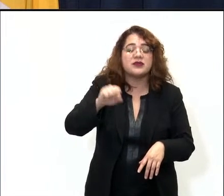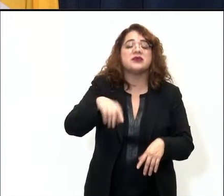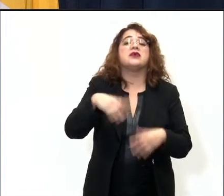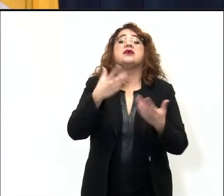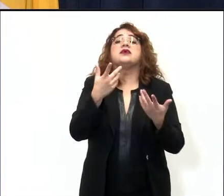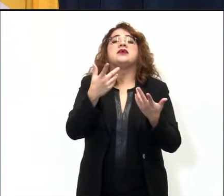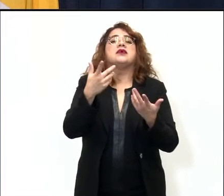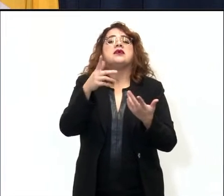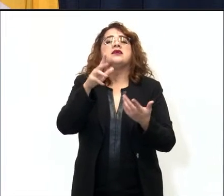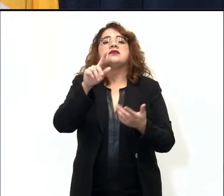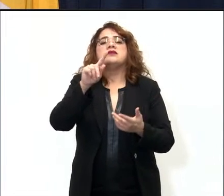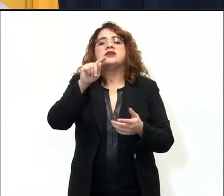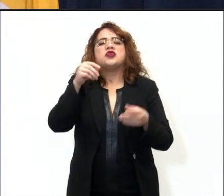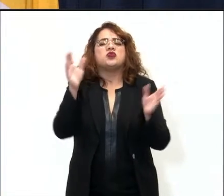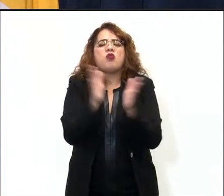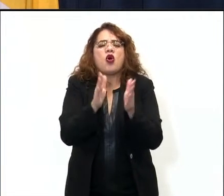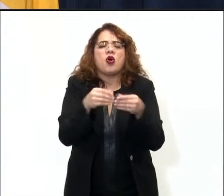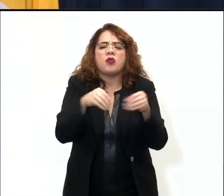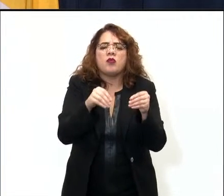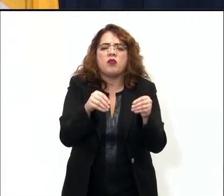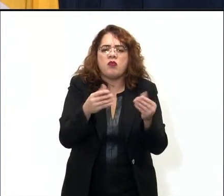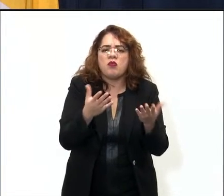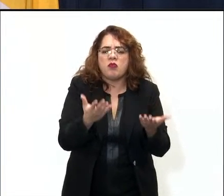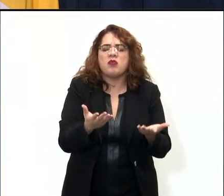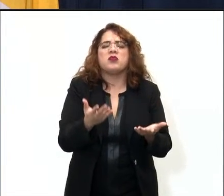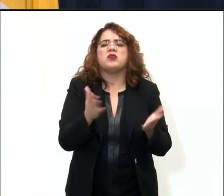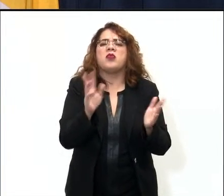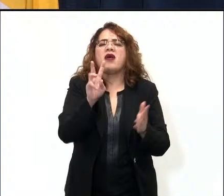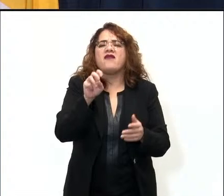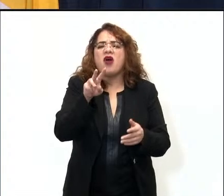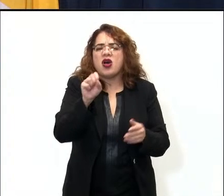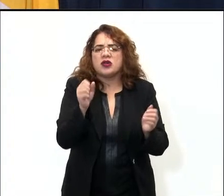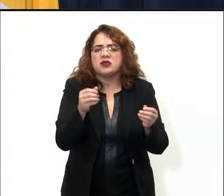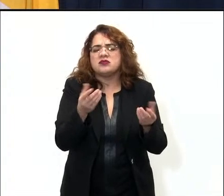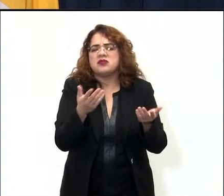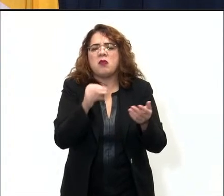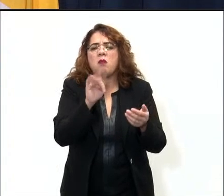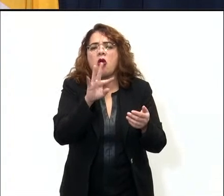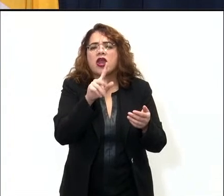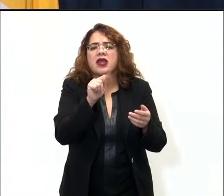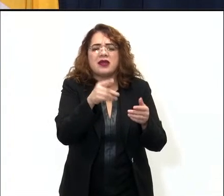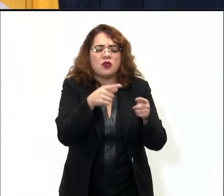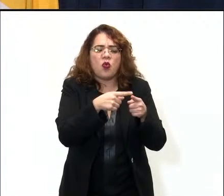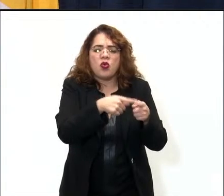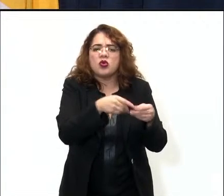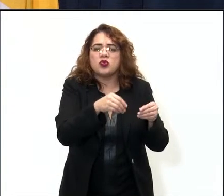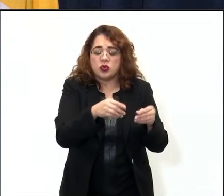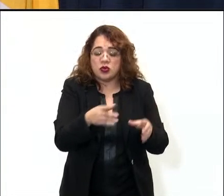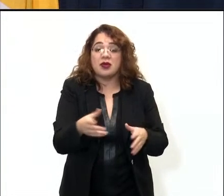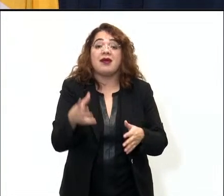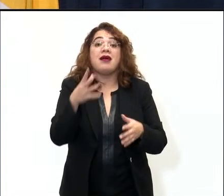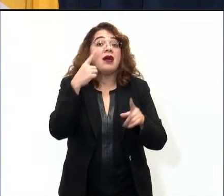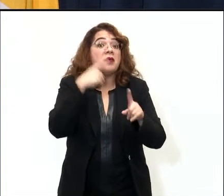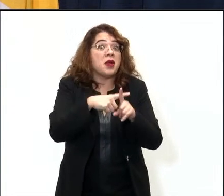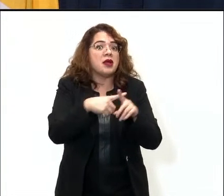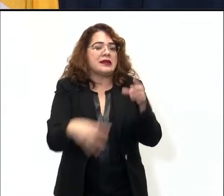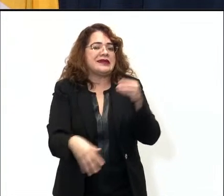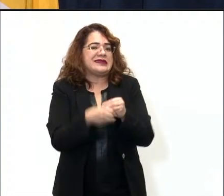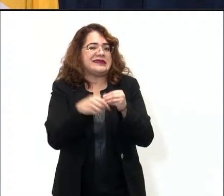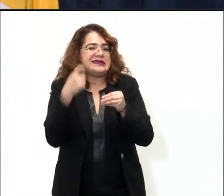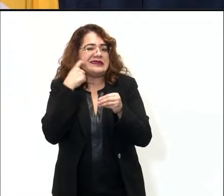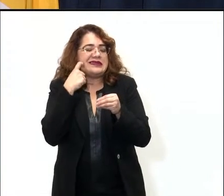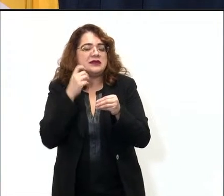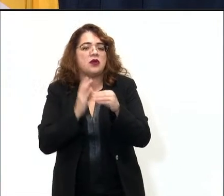o más. Aquellas personas de grupo 1A que no han recibido todavía su vacuna,